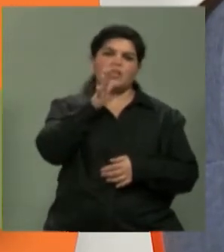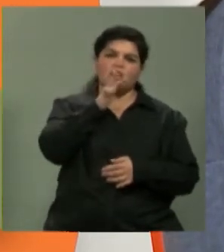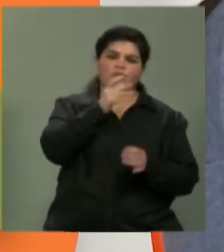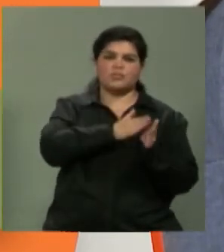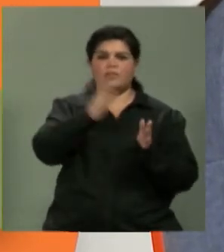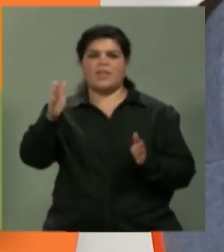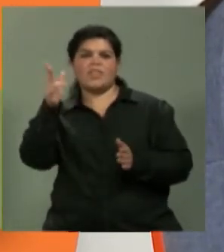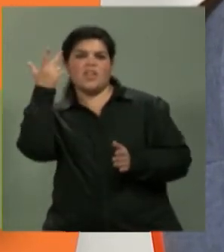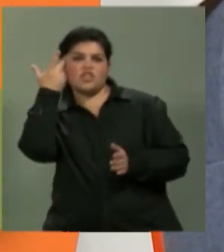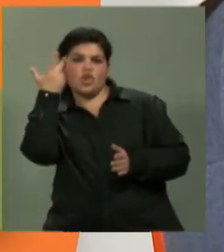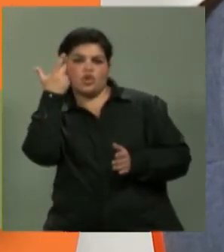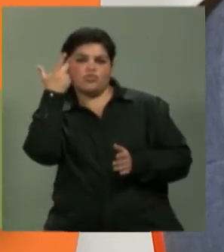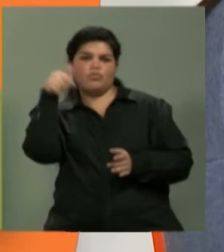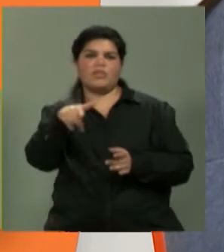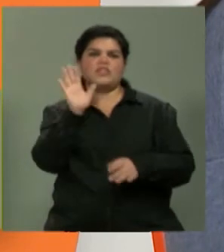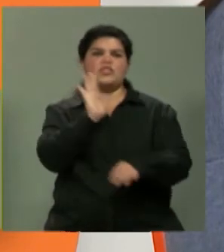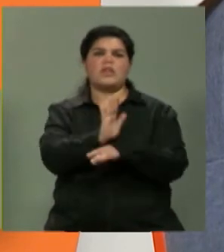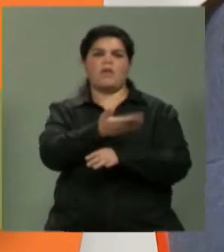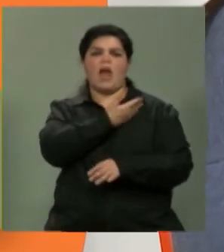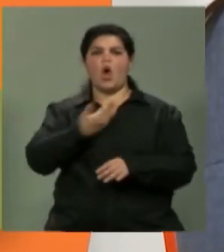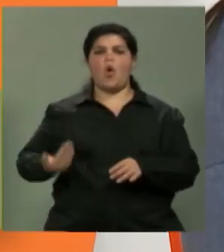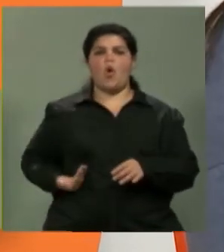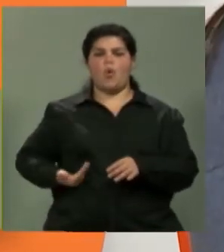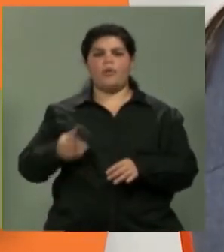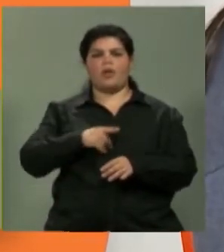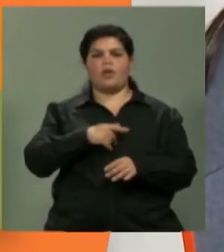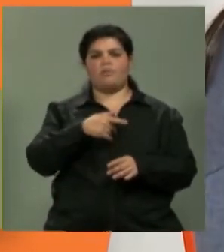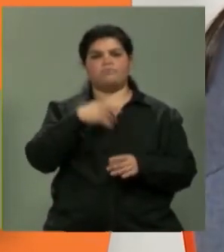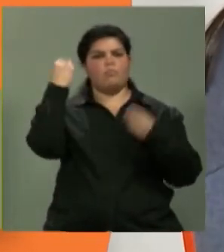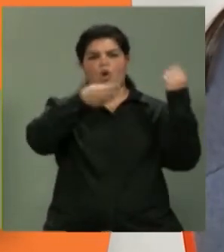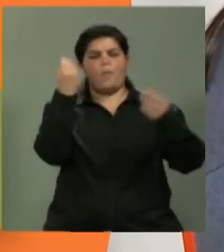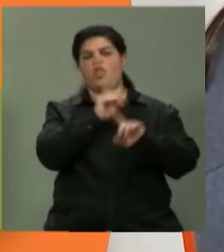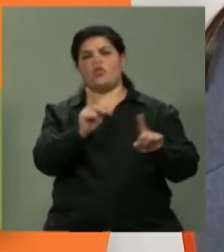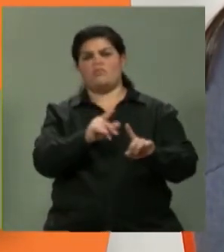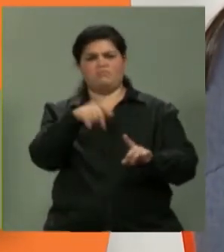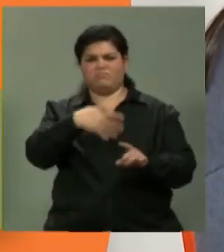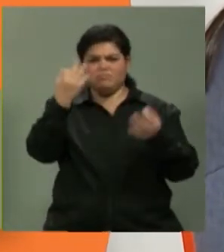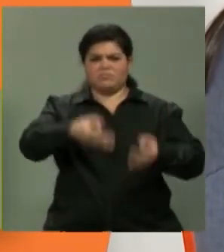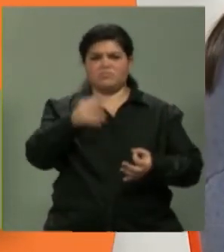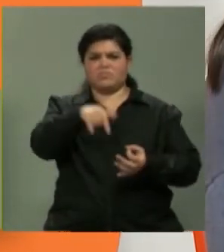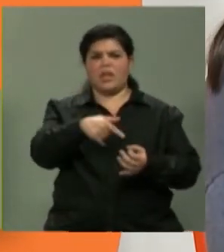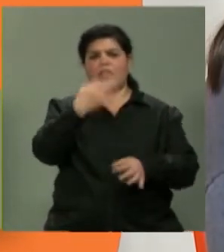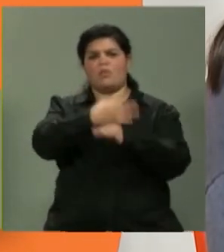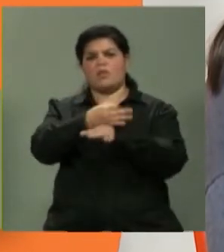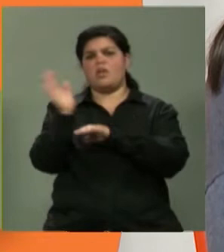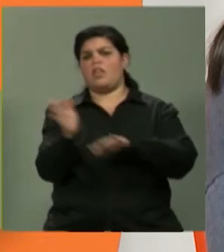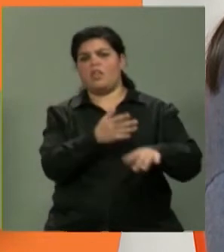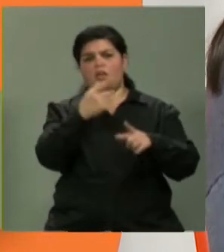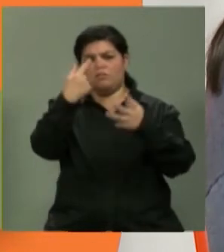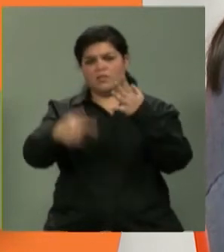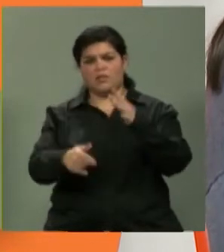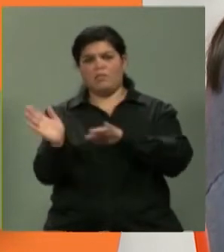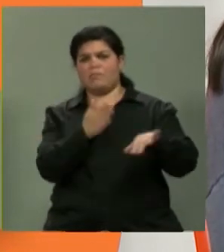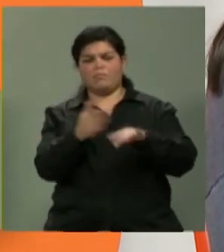no significa que el Estado se va a dejar de preocupar o va a dejar de estar presente, se va a dejar de lado la educación. No significa eso.